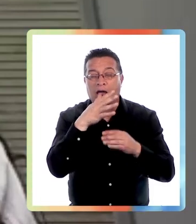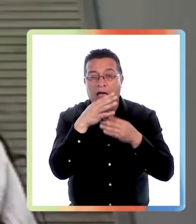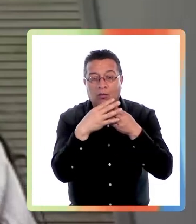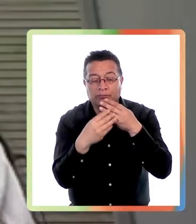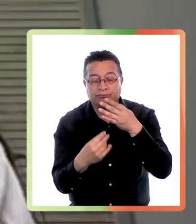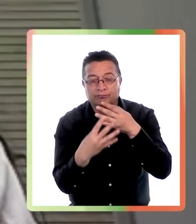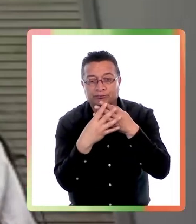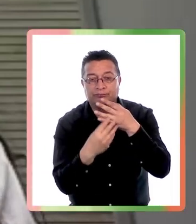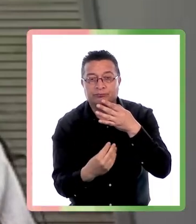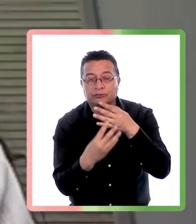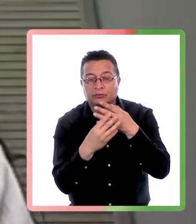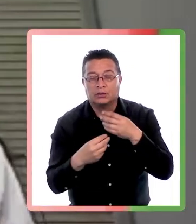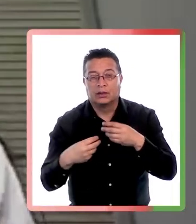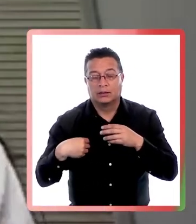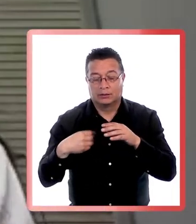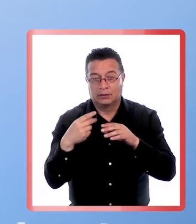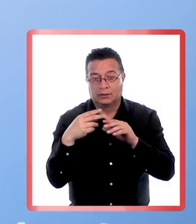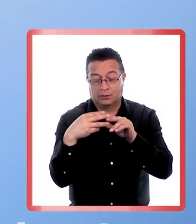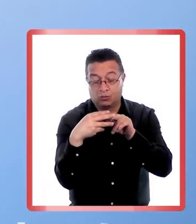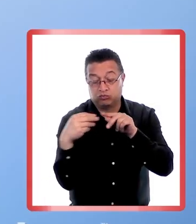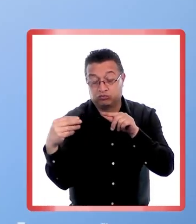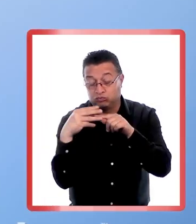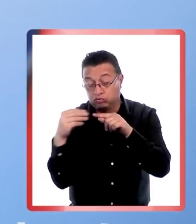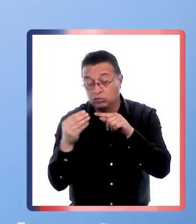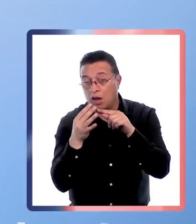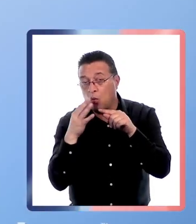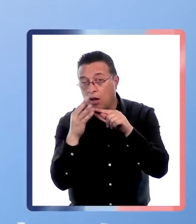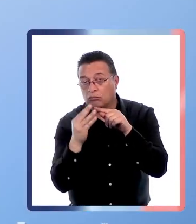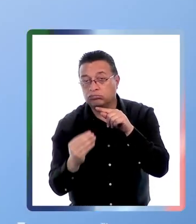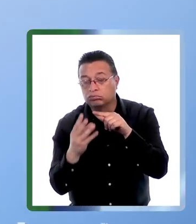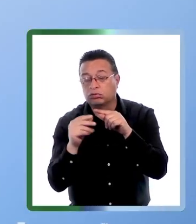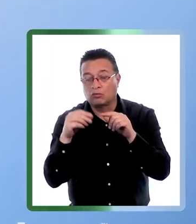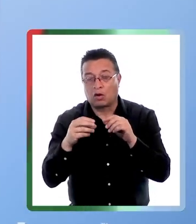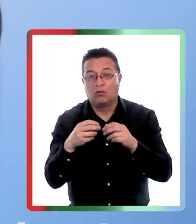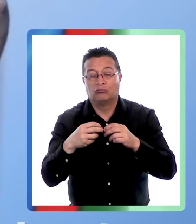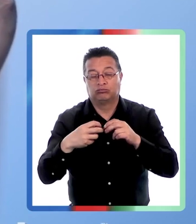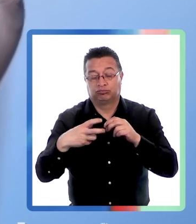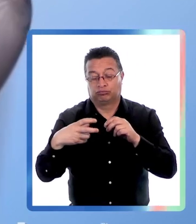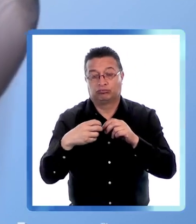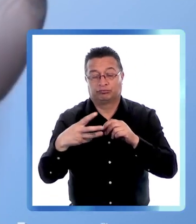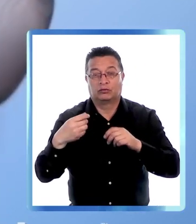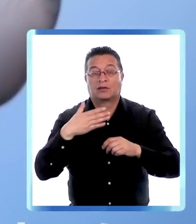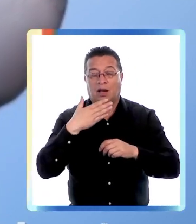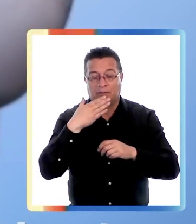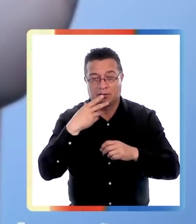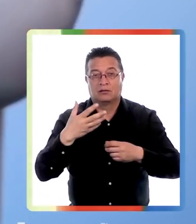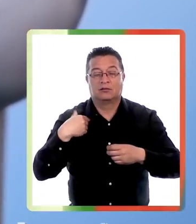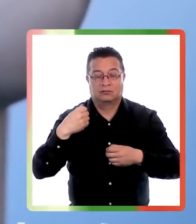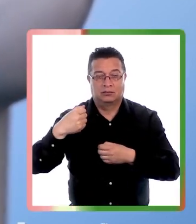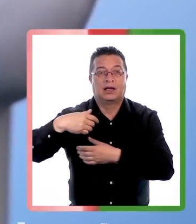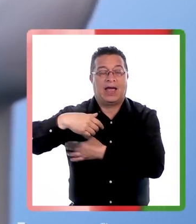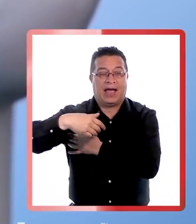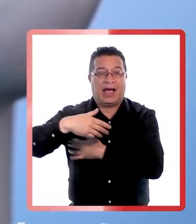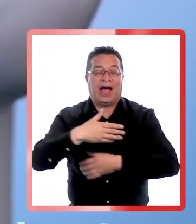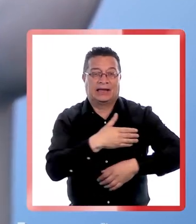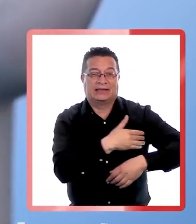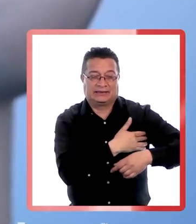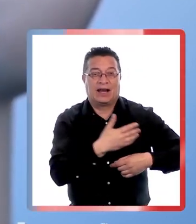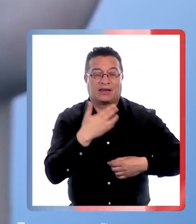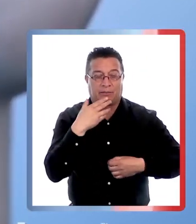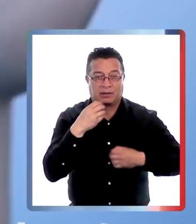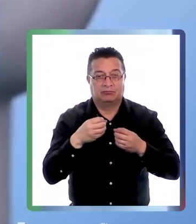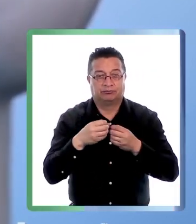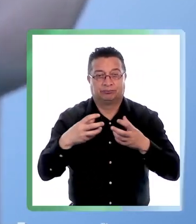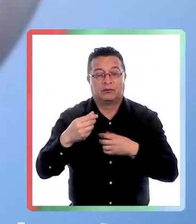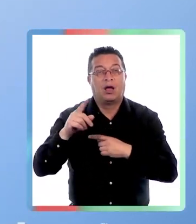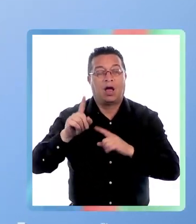principalmente secreción hemática a través del pezón. A veces lo que nota la paciente es el aumento de volumen de los ganglios axilares. Yo diría